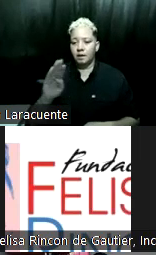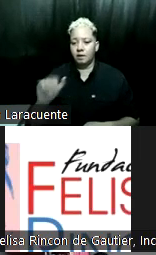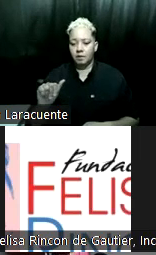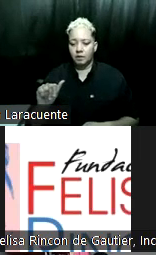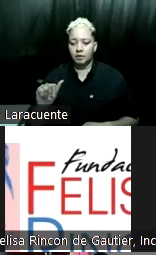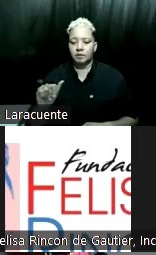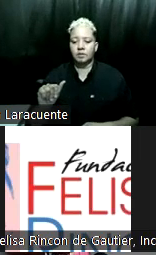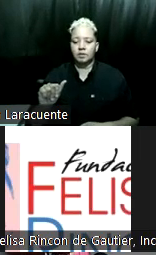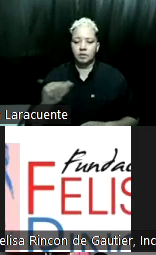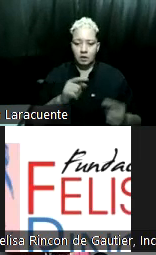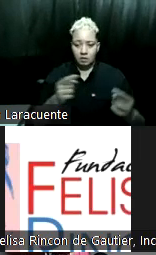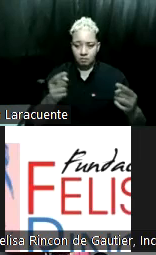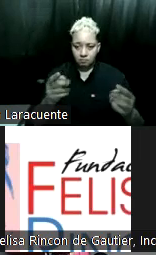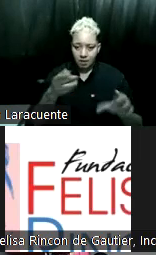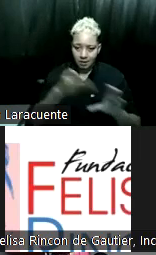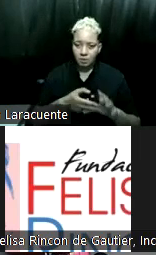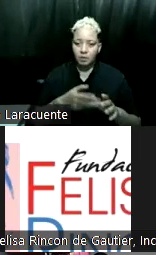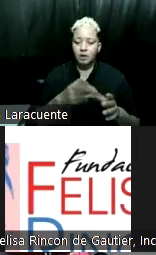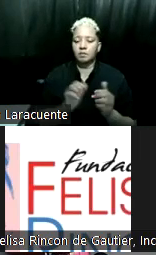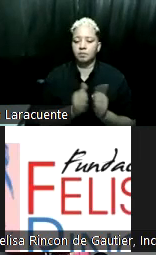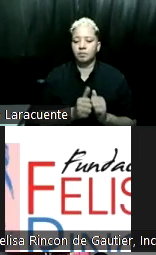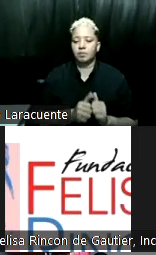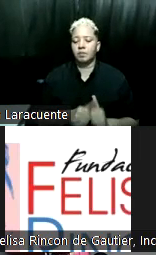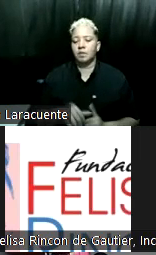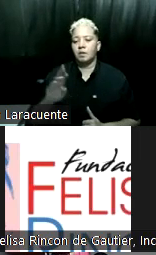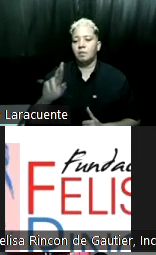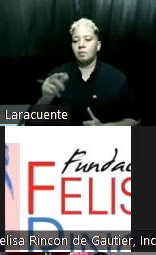vinieron a ese torneo. Manuel Raga de México,